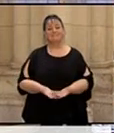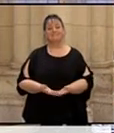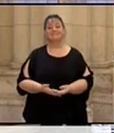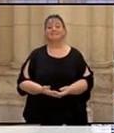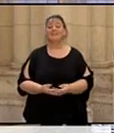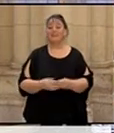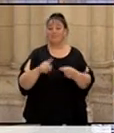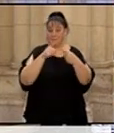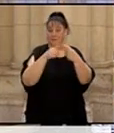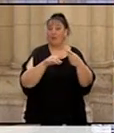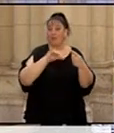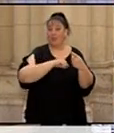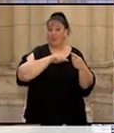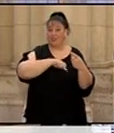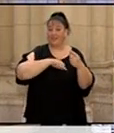la cercanía.